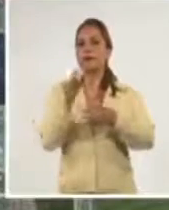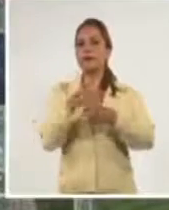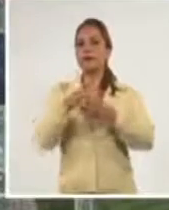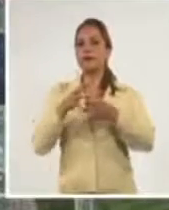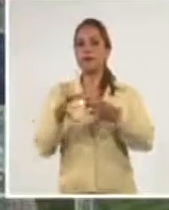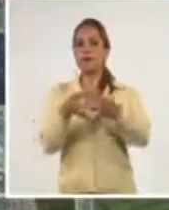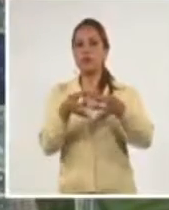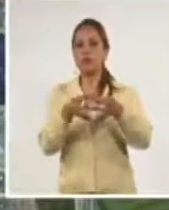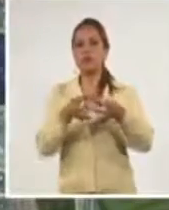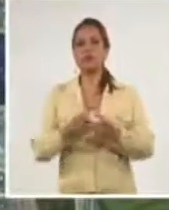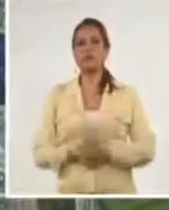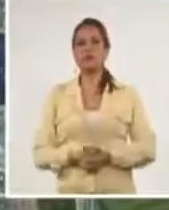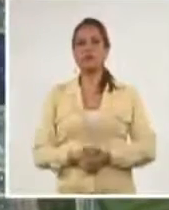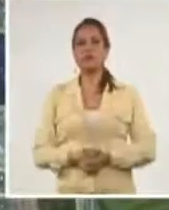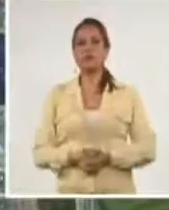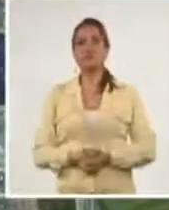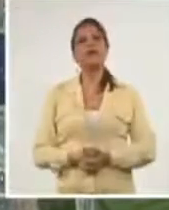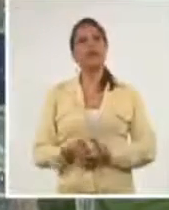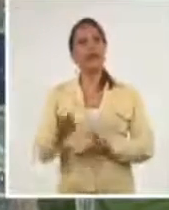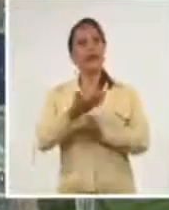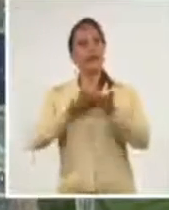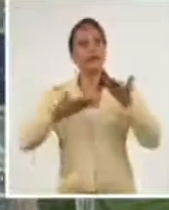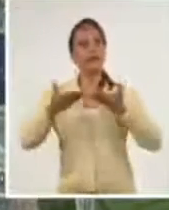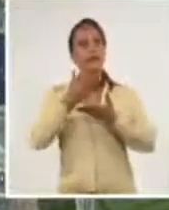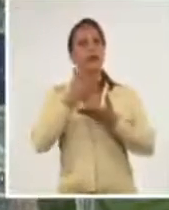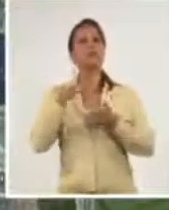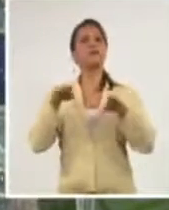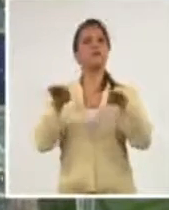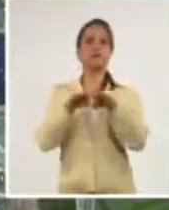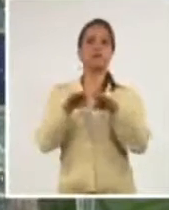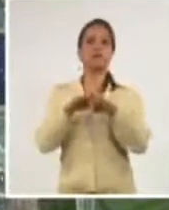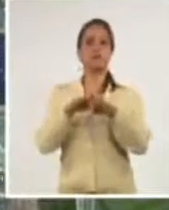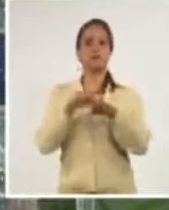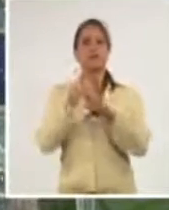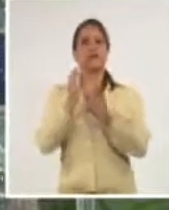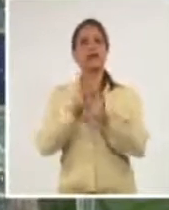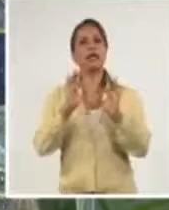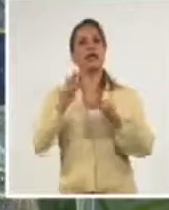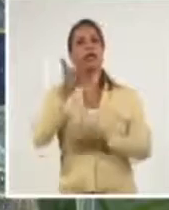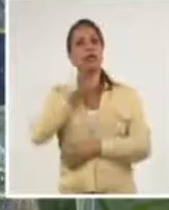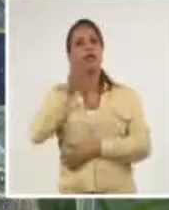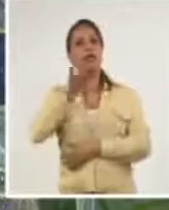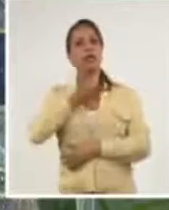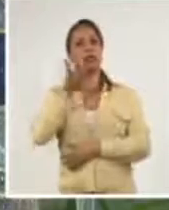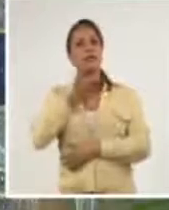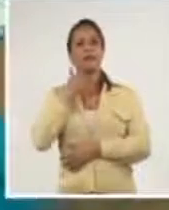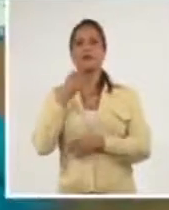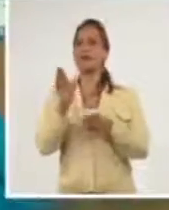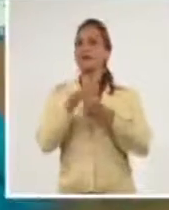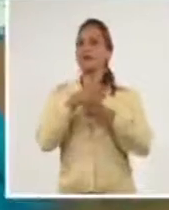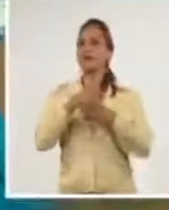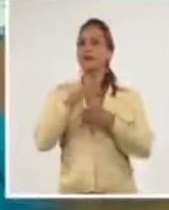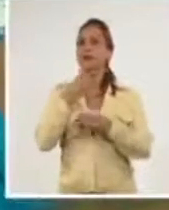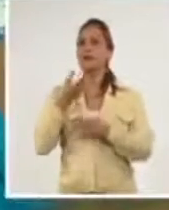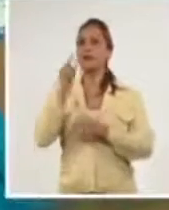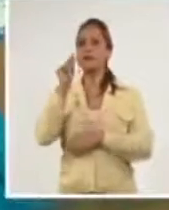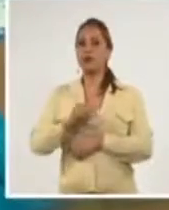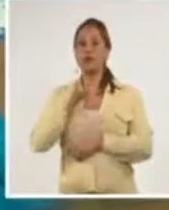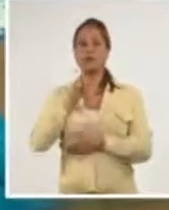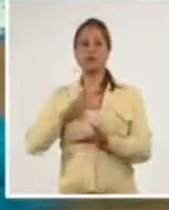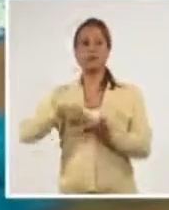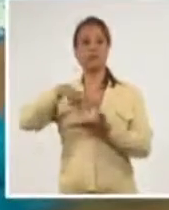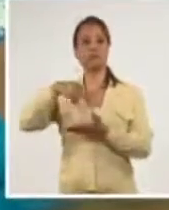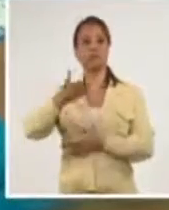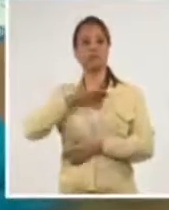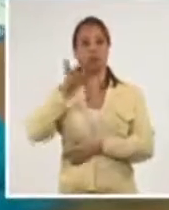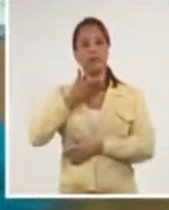Velázquez calificó el debate de muy equilibrado por la calidad de las opiniones en cuanto a aspectos ideológicos y económicos e insistió en que el